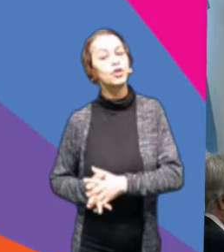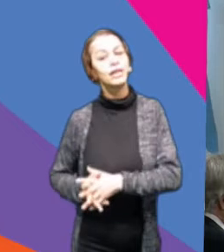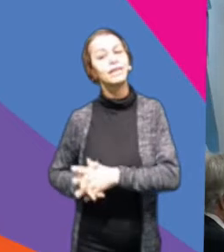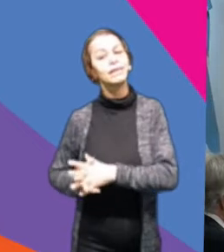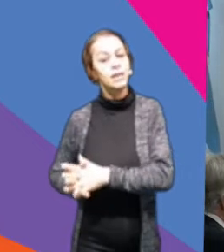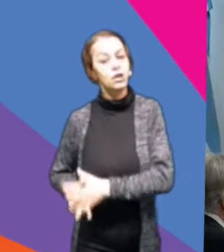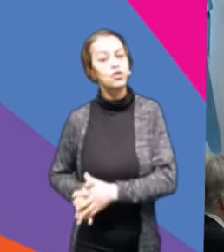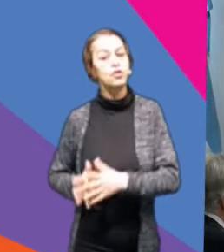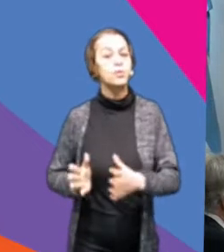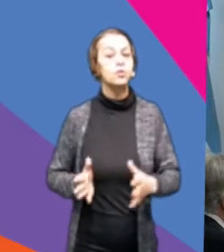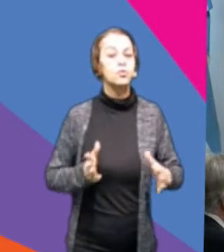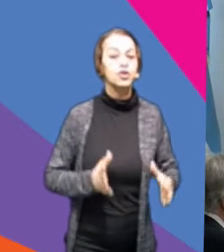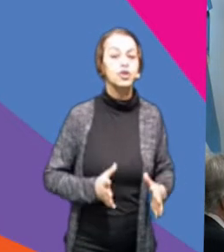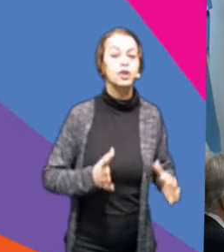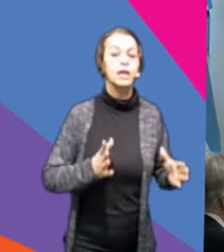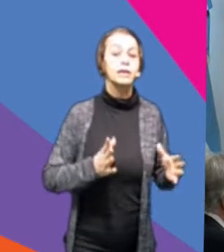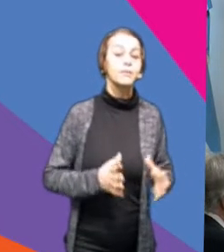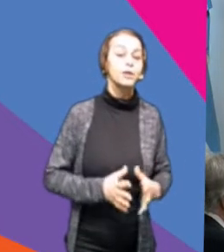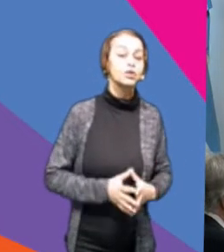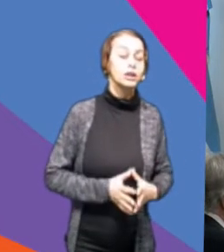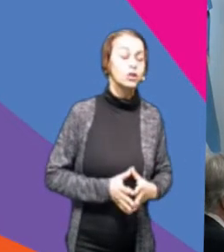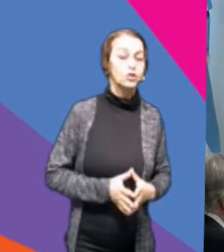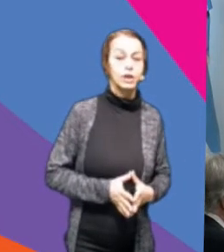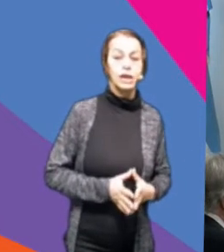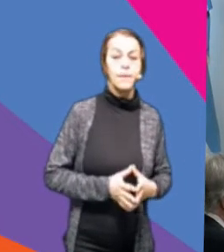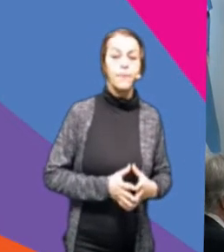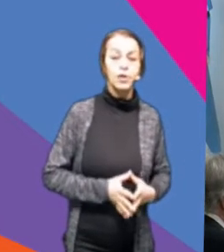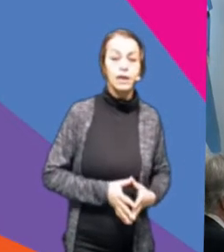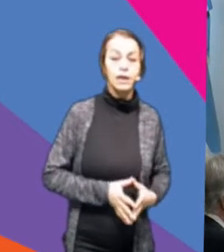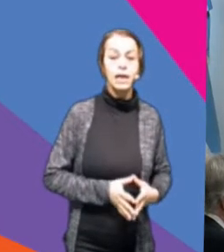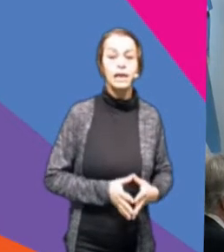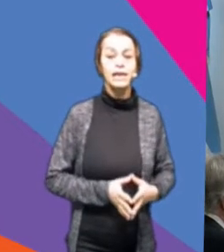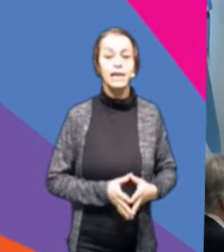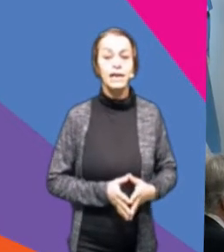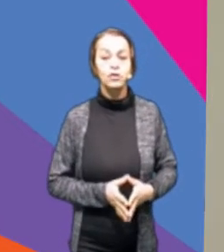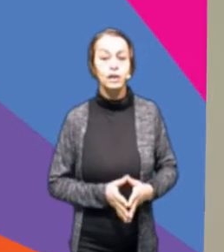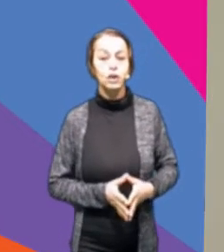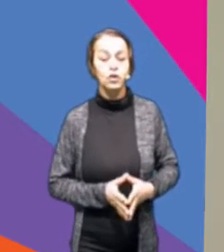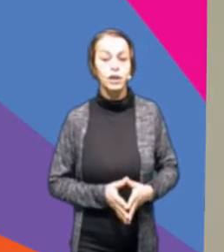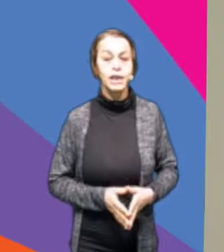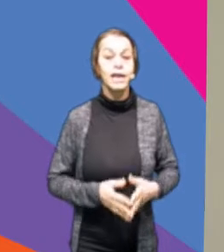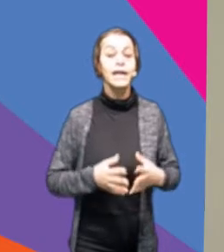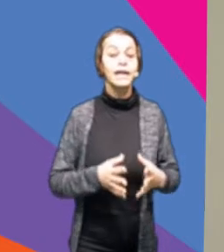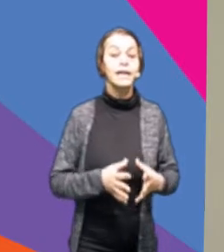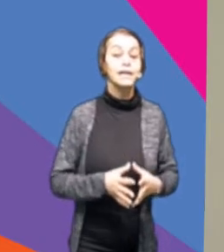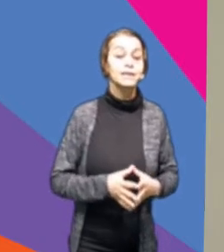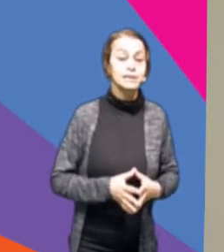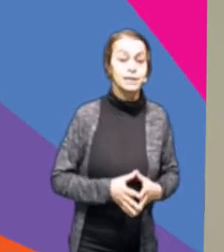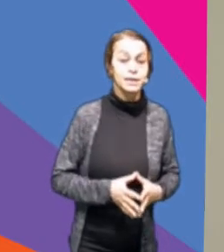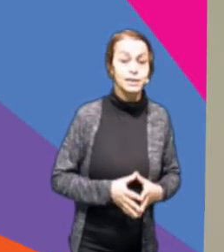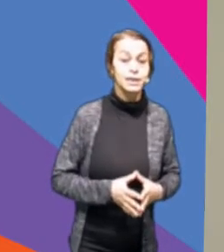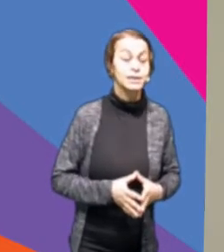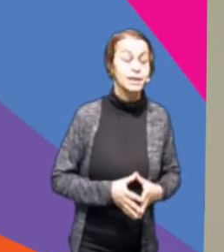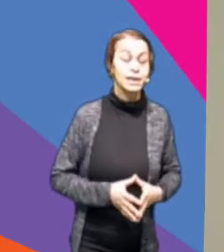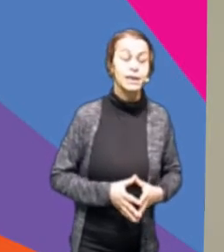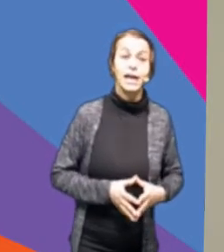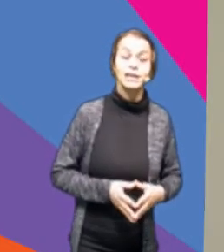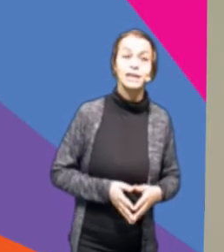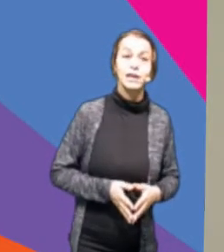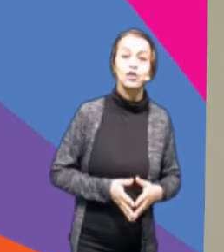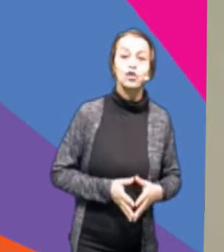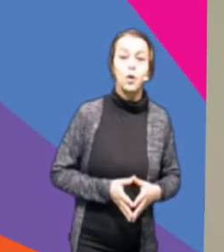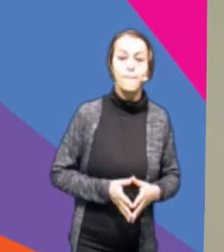del desarrollo y producción de biotecnología moderna y nanotecnología que se extiende hasta